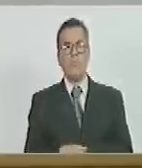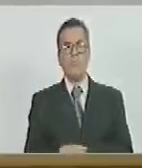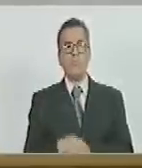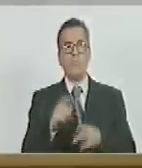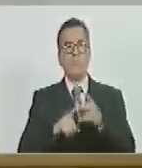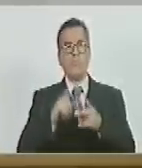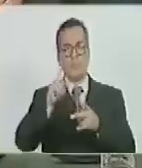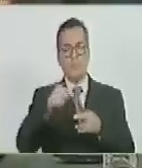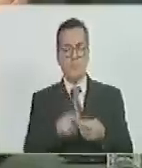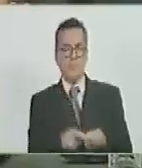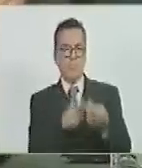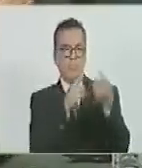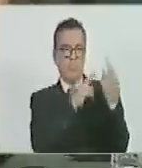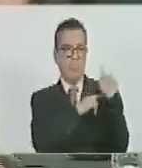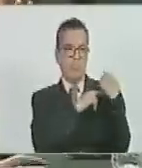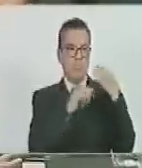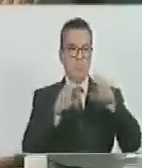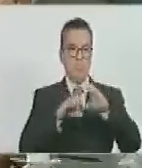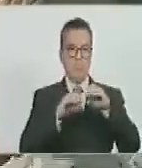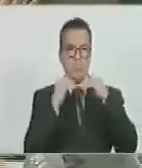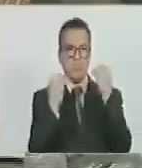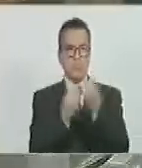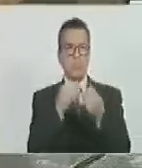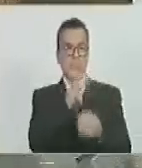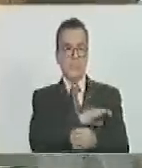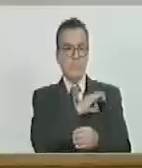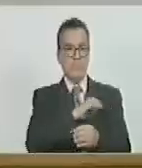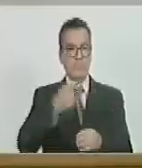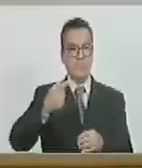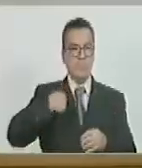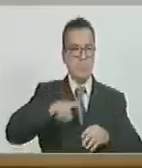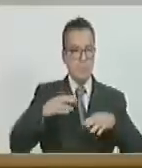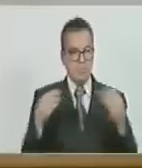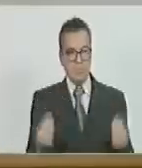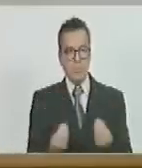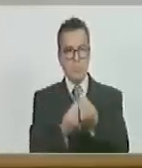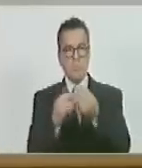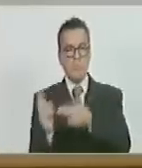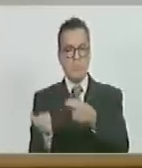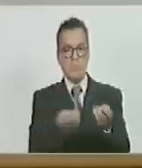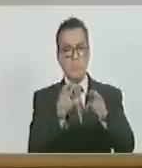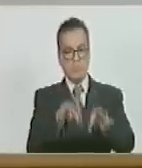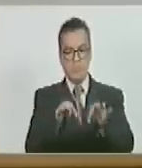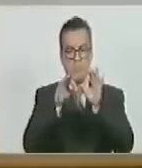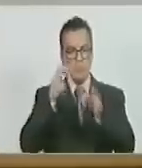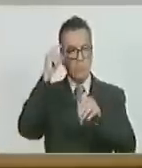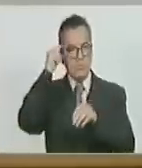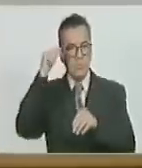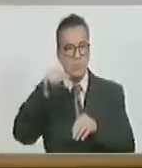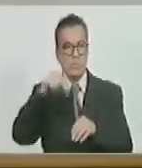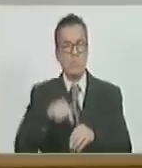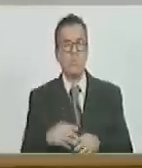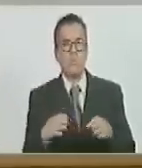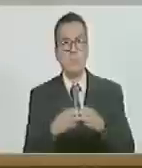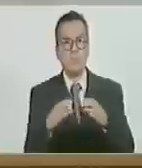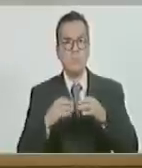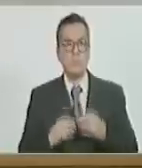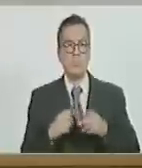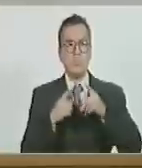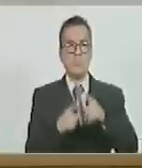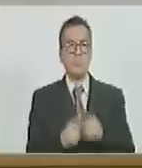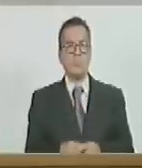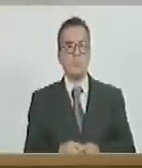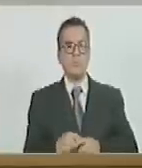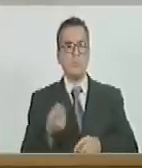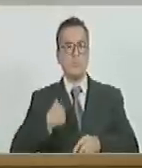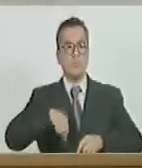y como representante de la sociedad civil que se encuentran acompañándonos como invitados especiales el día de hoy en esta sesión, están